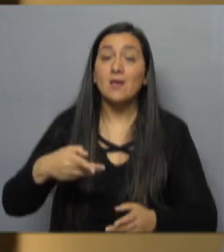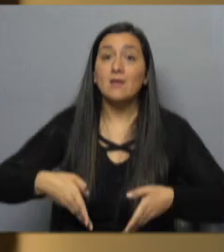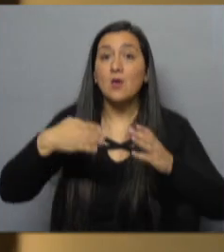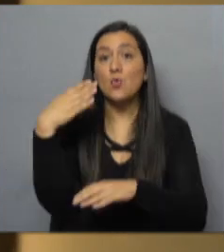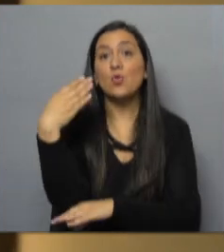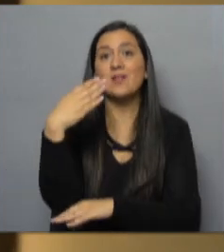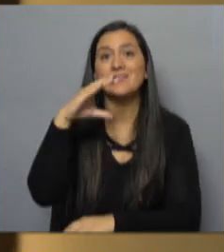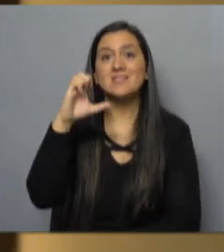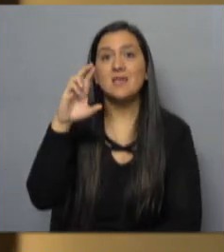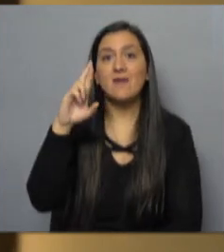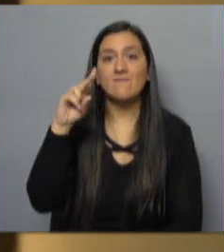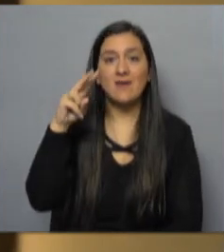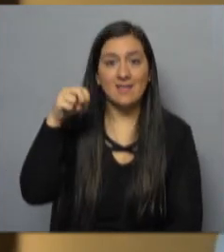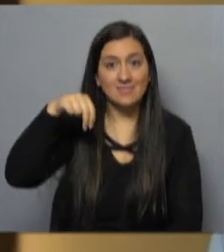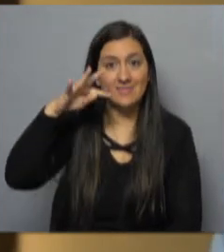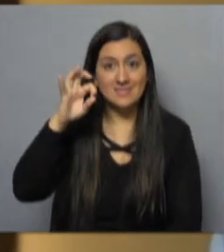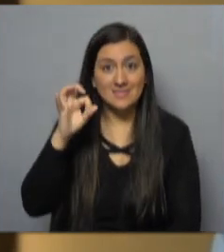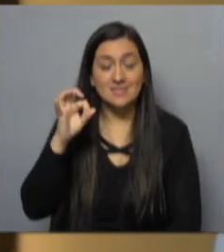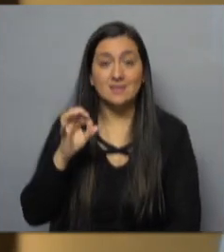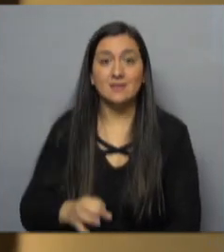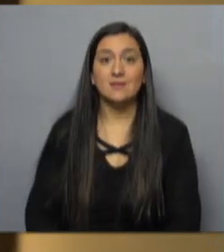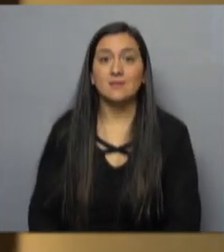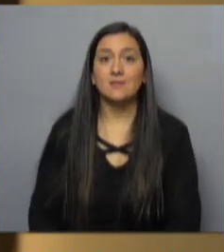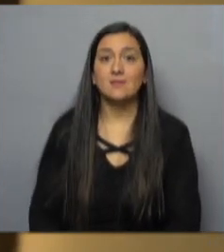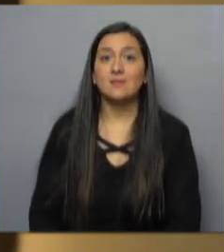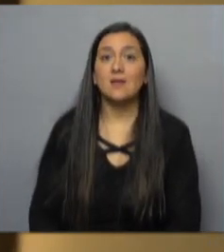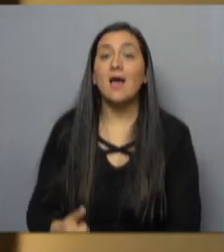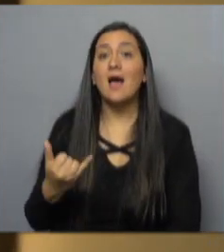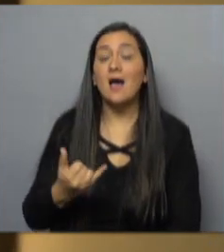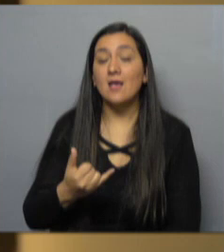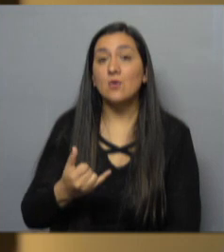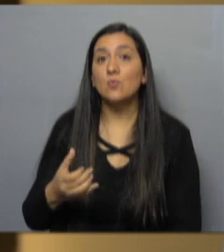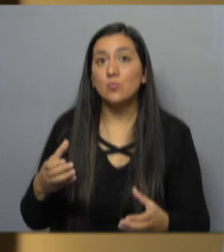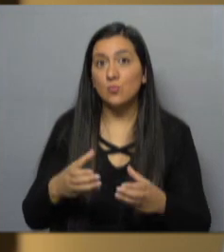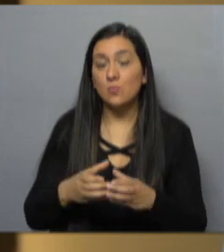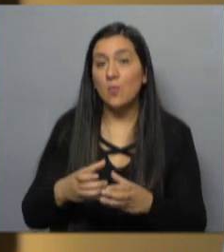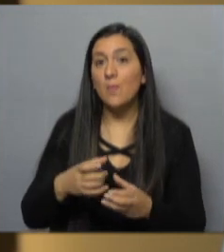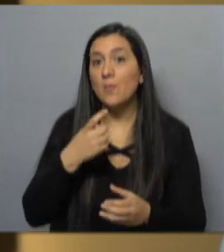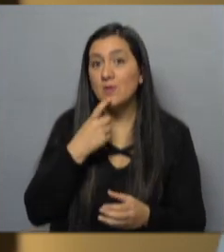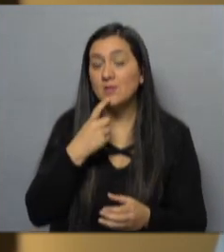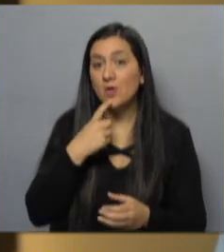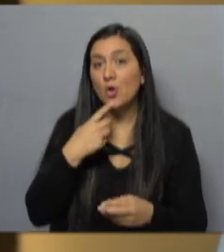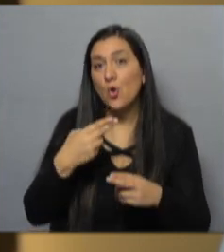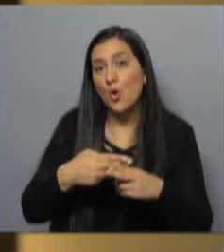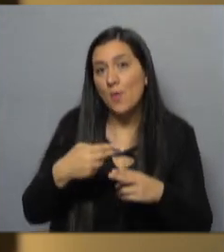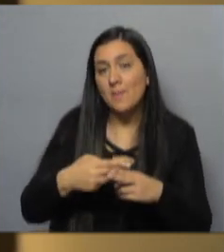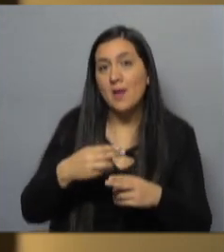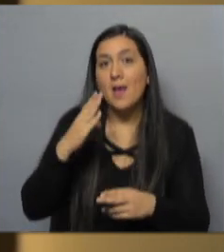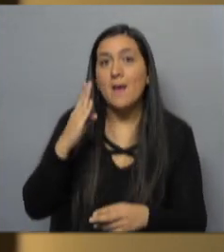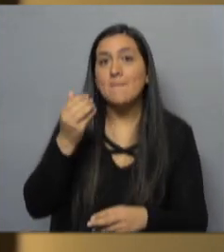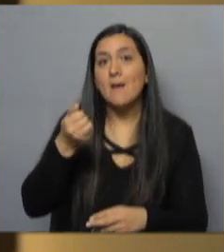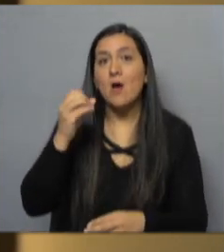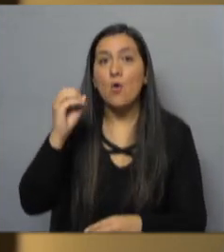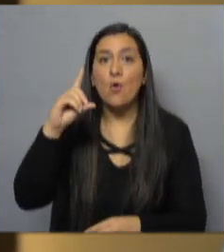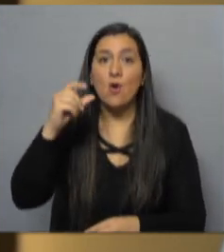mucha historia, sin duda, de la ciudad, se realiza una academia política para, se llama Paola, digamos, que son